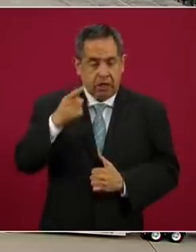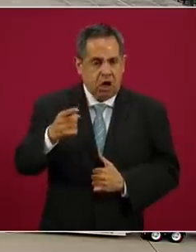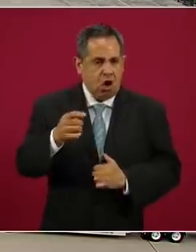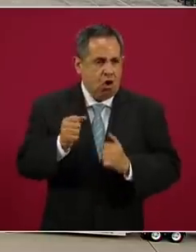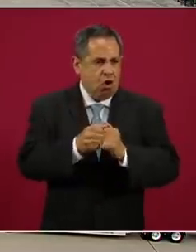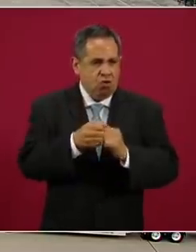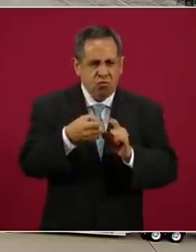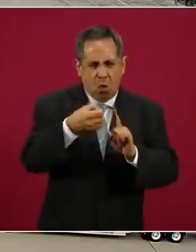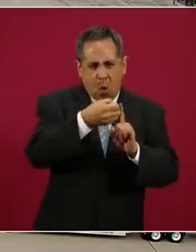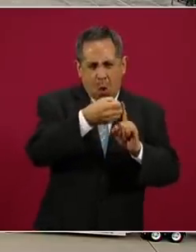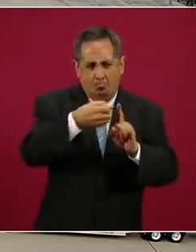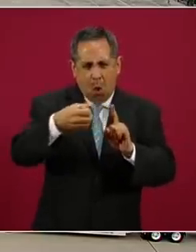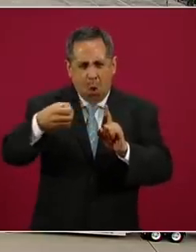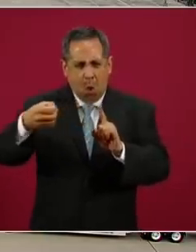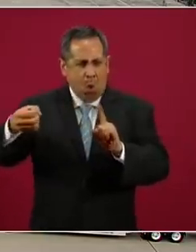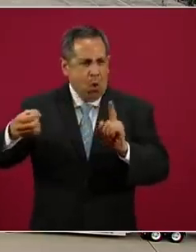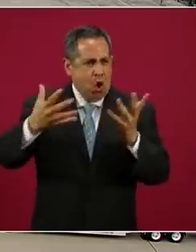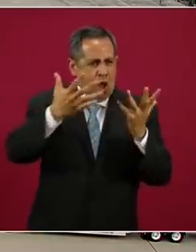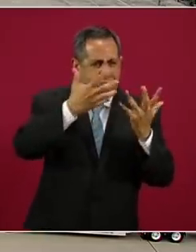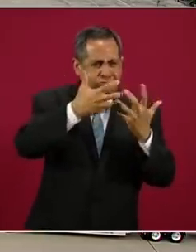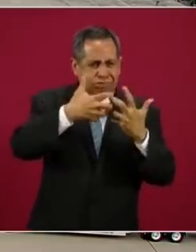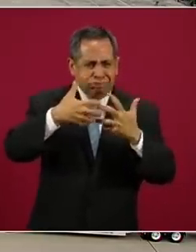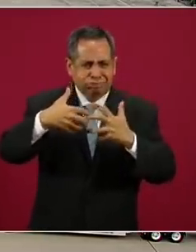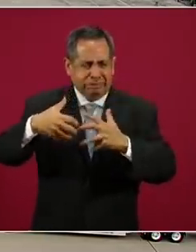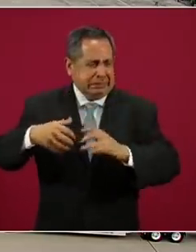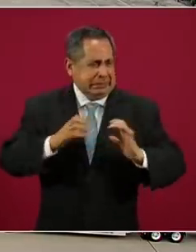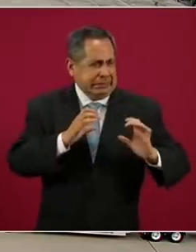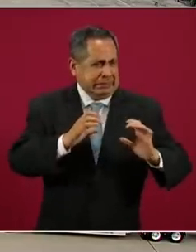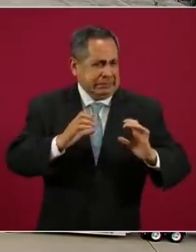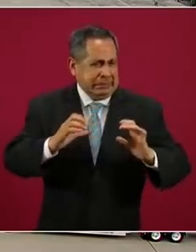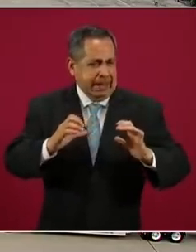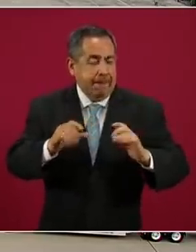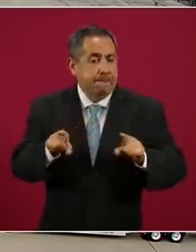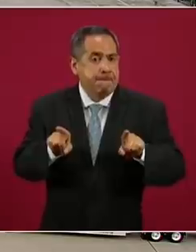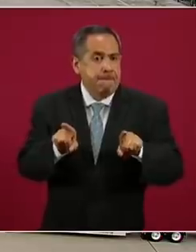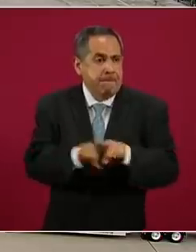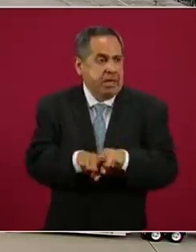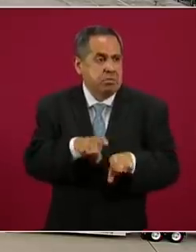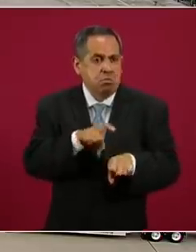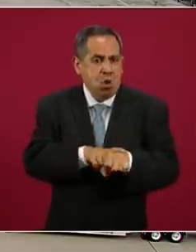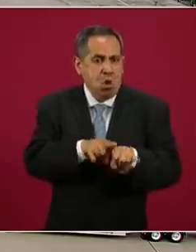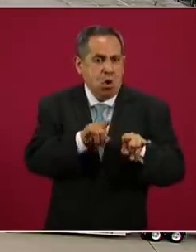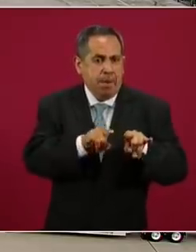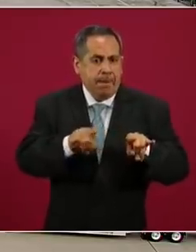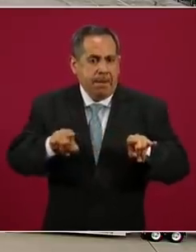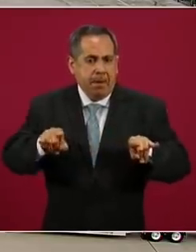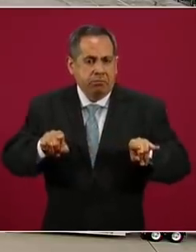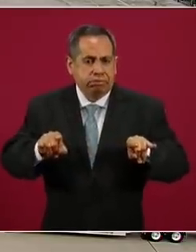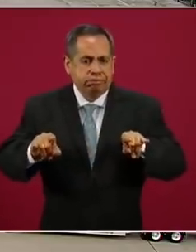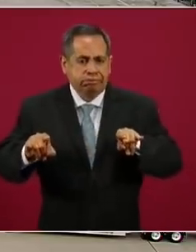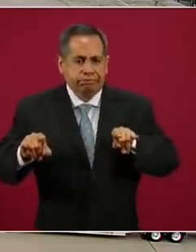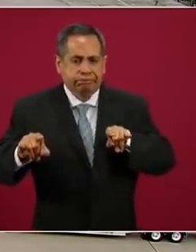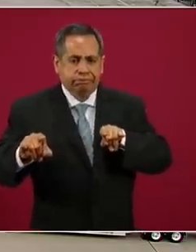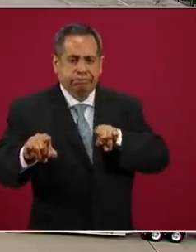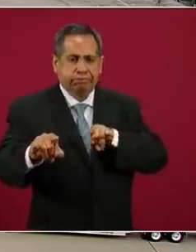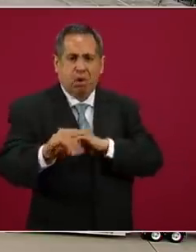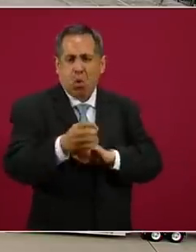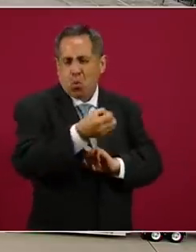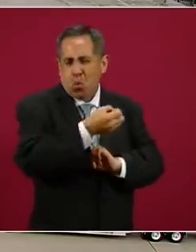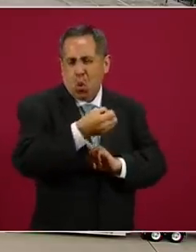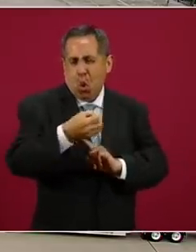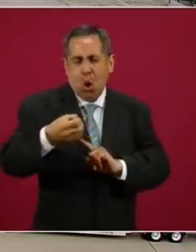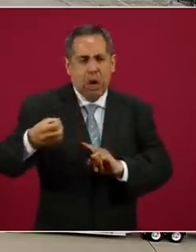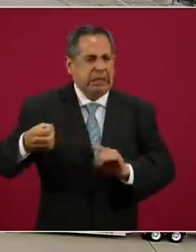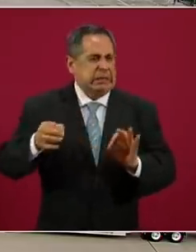para poder efectuar el movimiento de manera simultánea podemos observar como inician su movimiento y